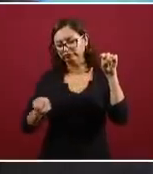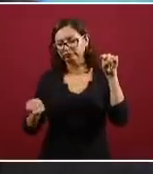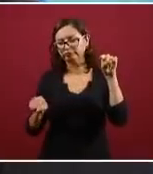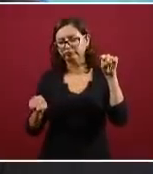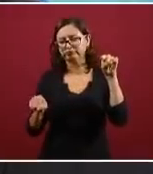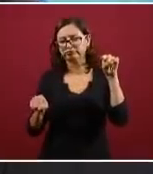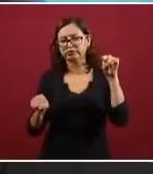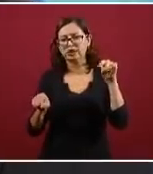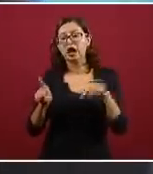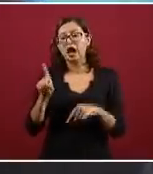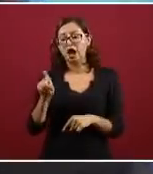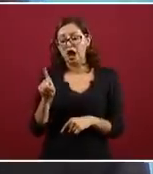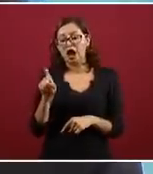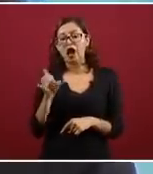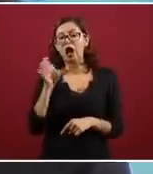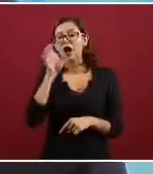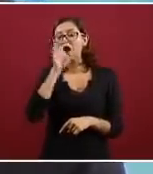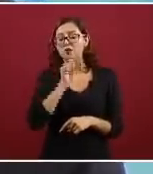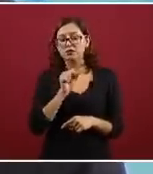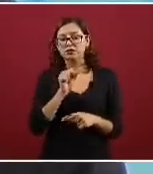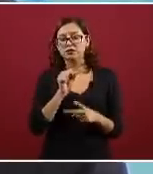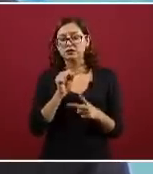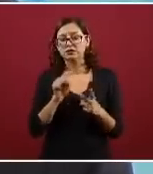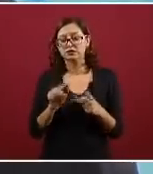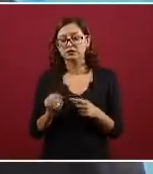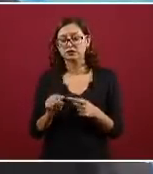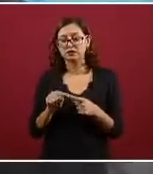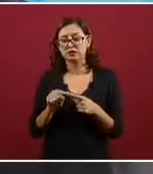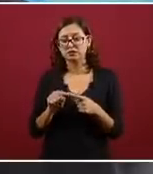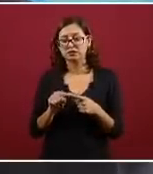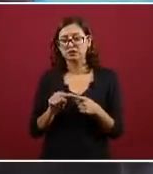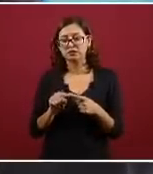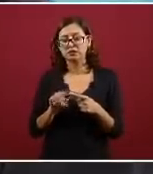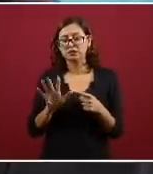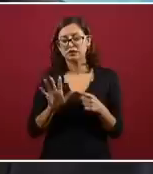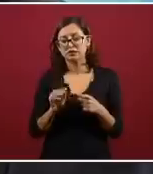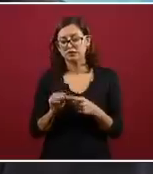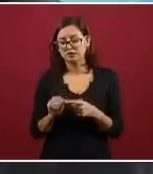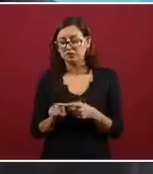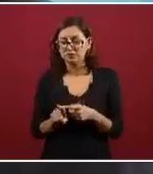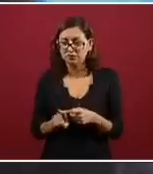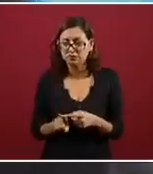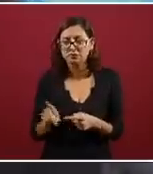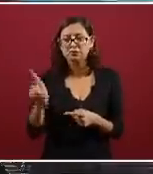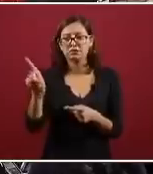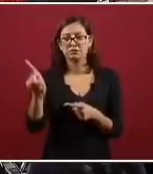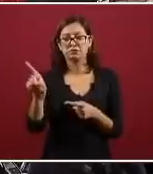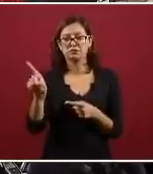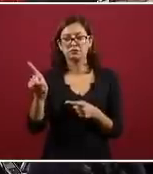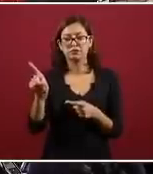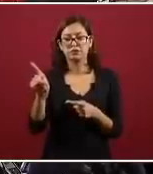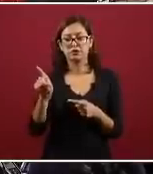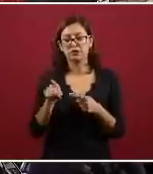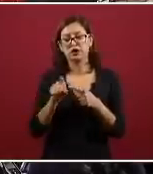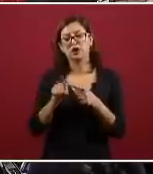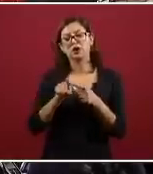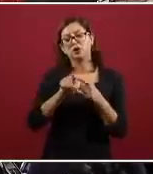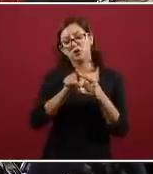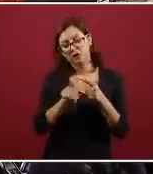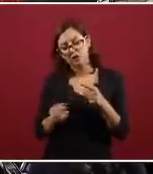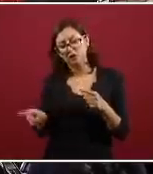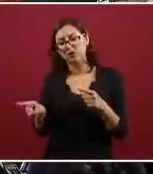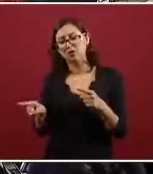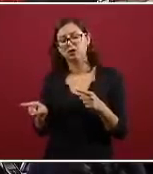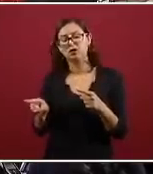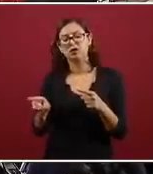Aguascalientes, y llegan exactamente a la zona uno es La Laguna, Aguascalientes, y luego Villa de